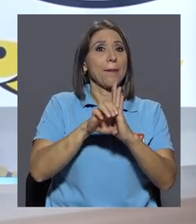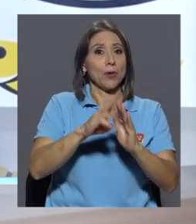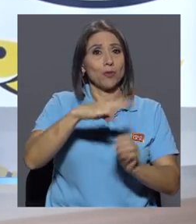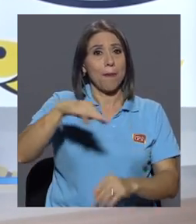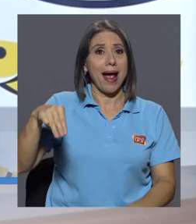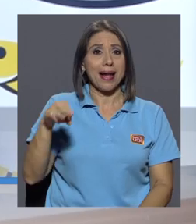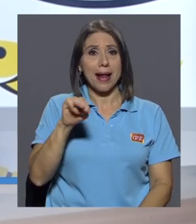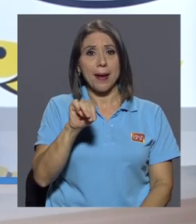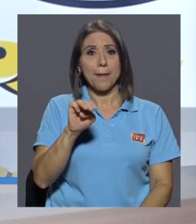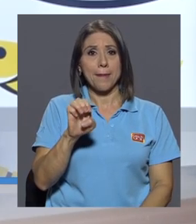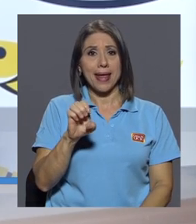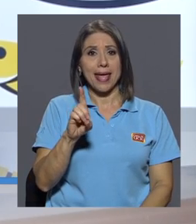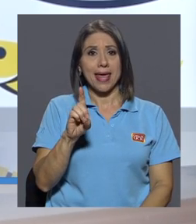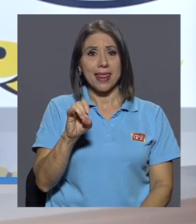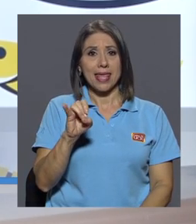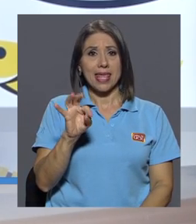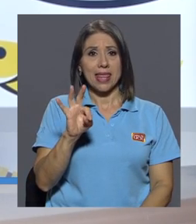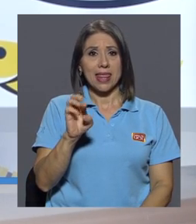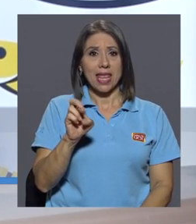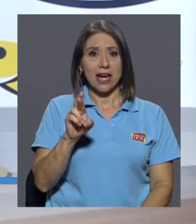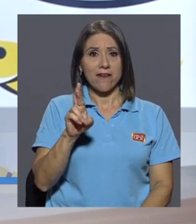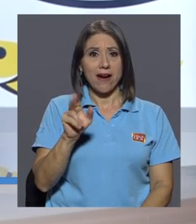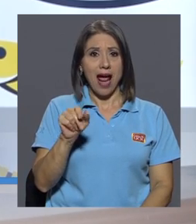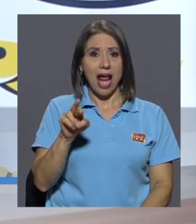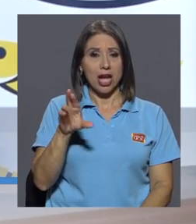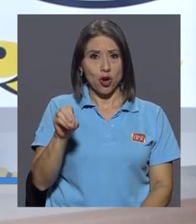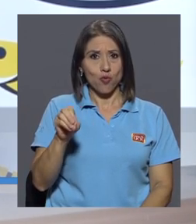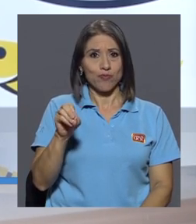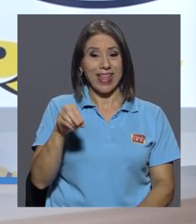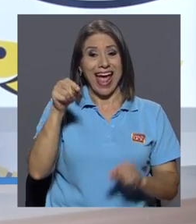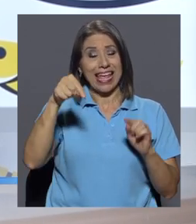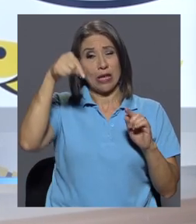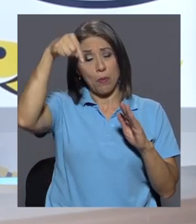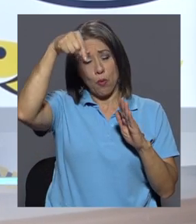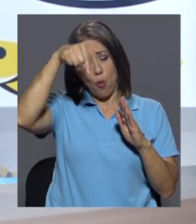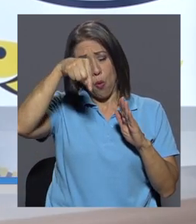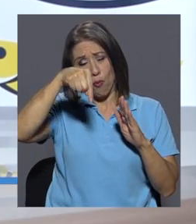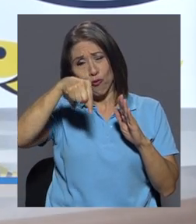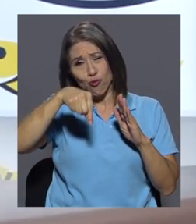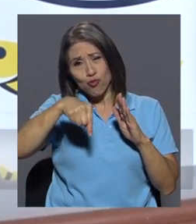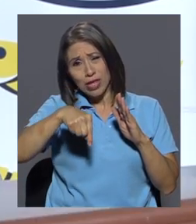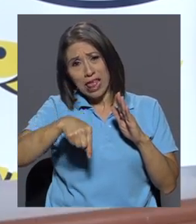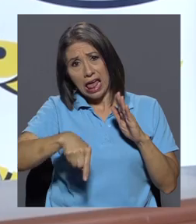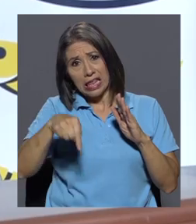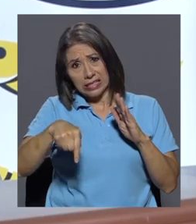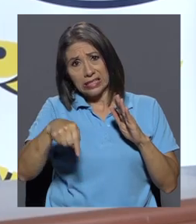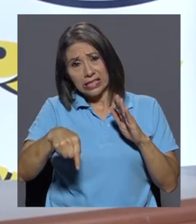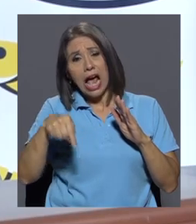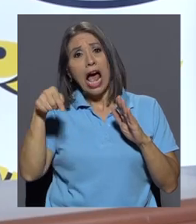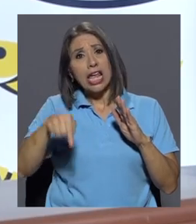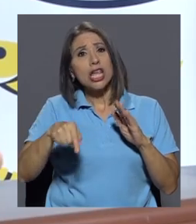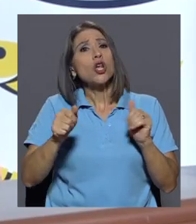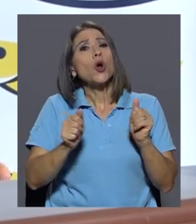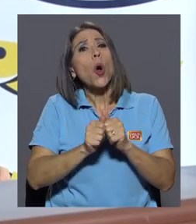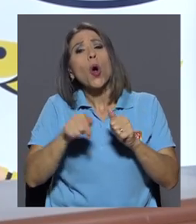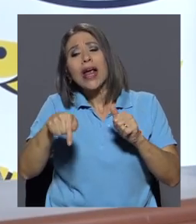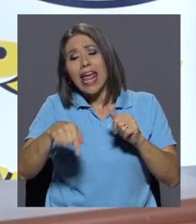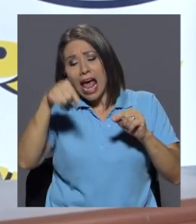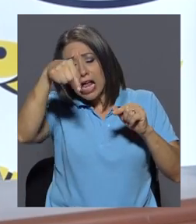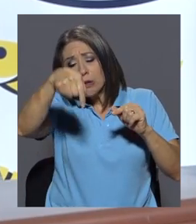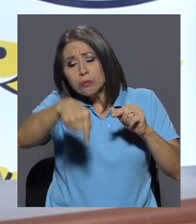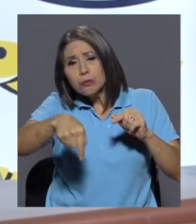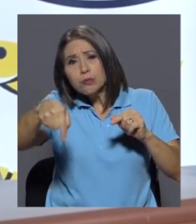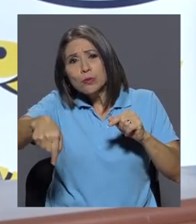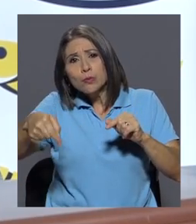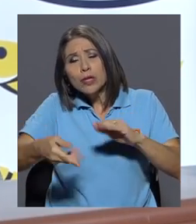Mediterráneo donde se pesca en profundidades y en profundidades mayores también que aquí, con trampas, con nazas,